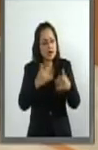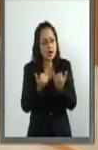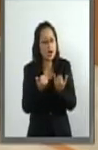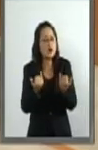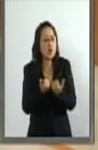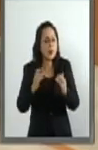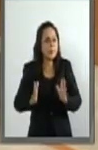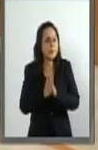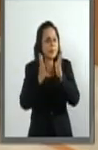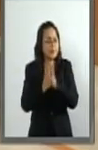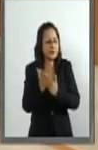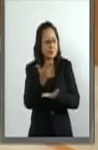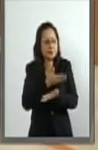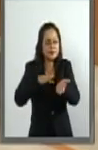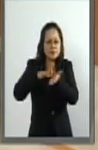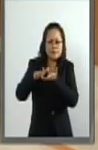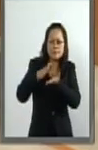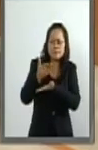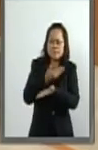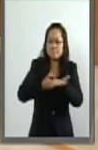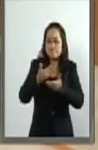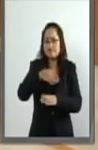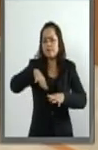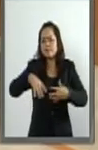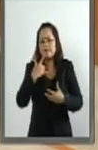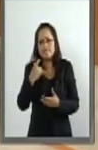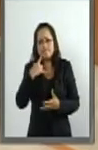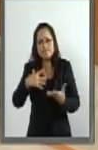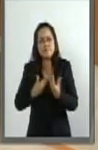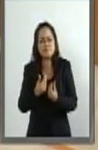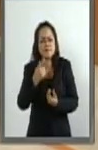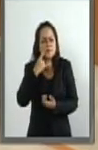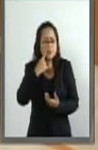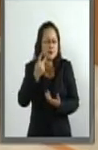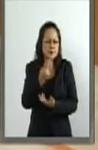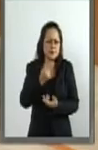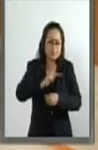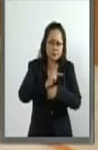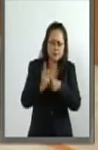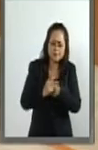un papel proactivo en los esfuerzos multilaterales que se